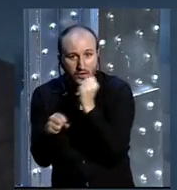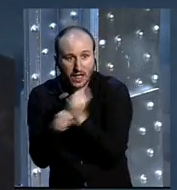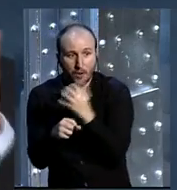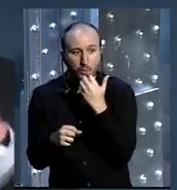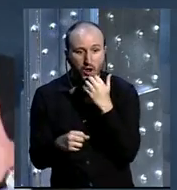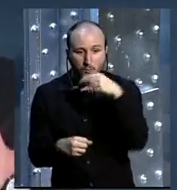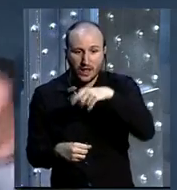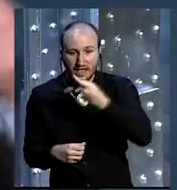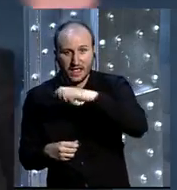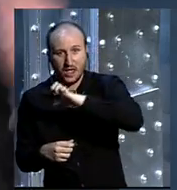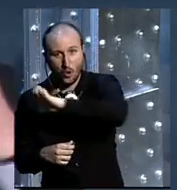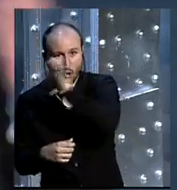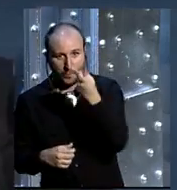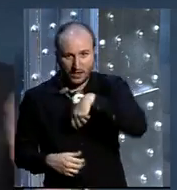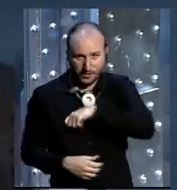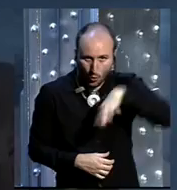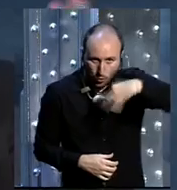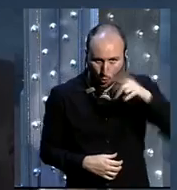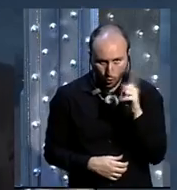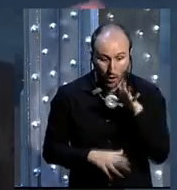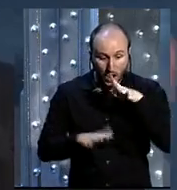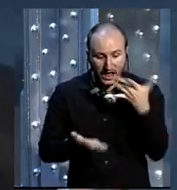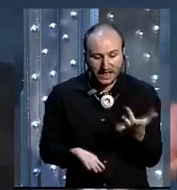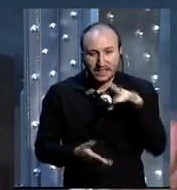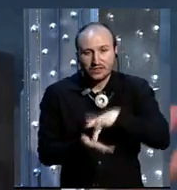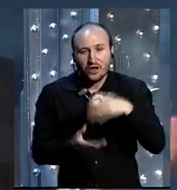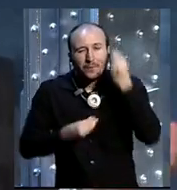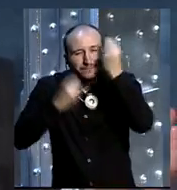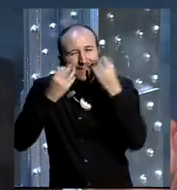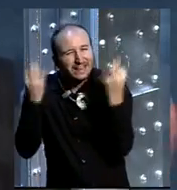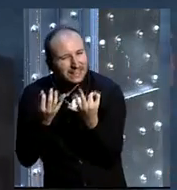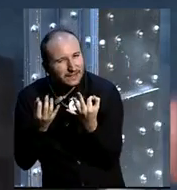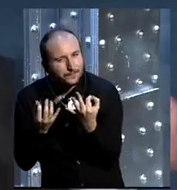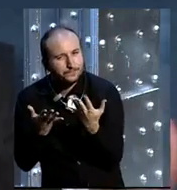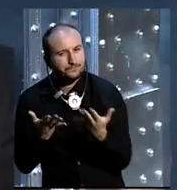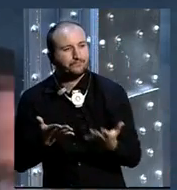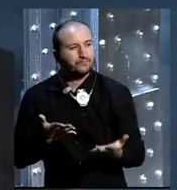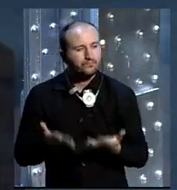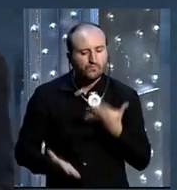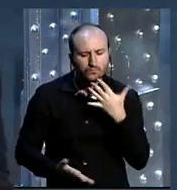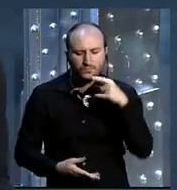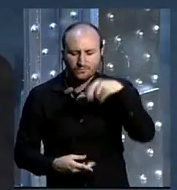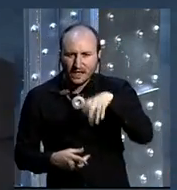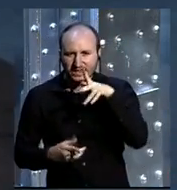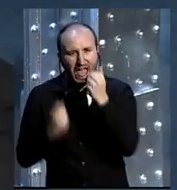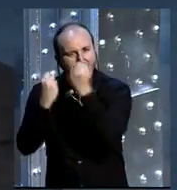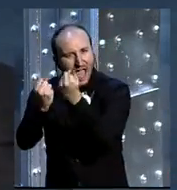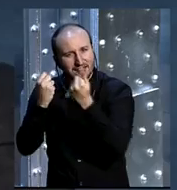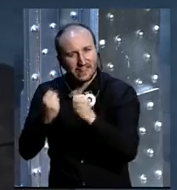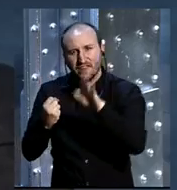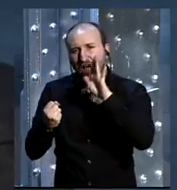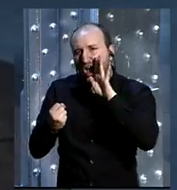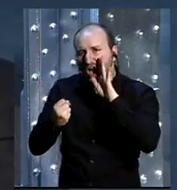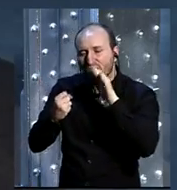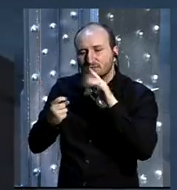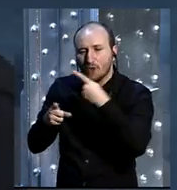no solamente en España. Entonces aquí lo que nos planteamos es cómo podemos hacer que esas entidades sean